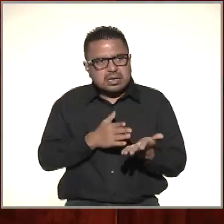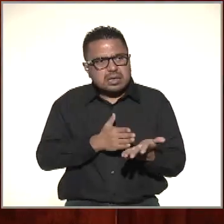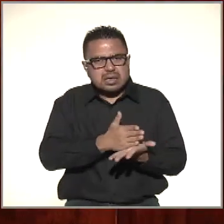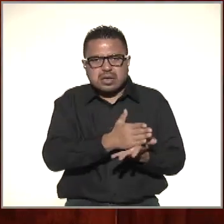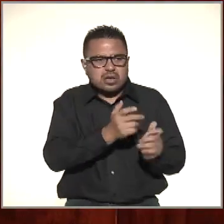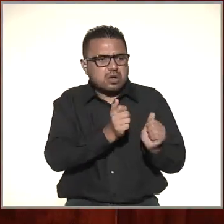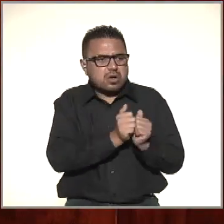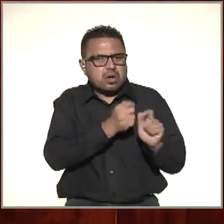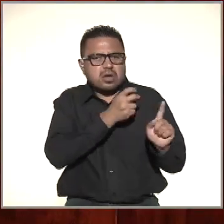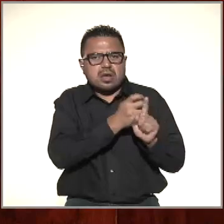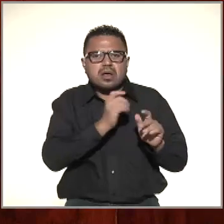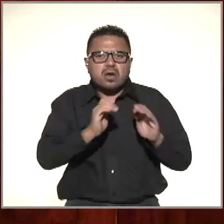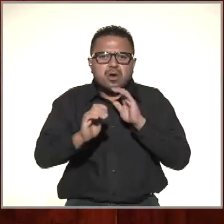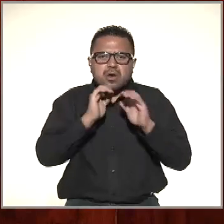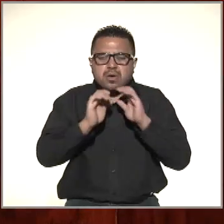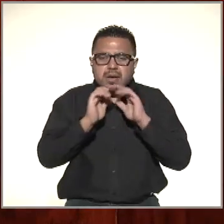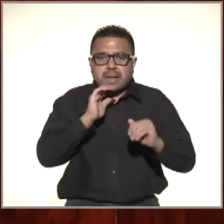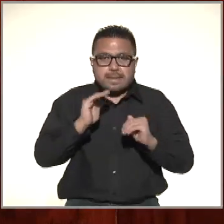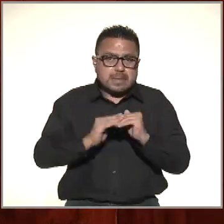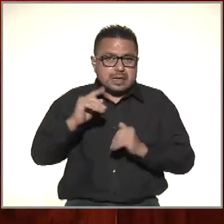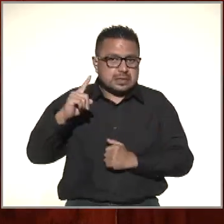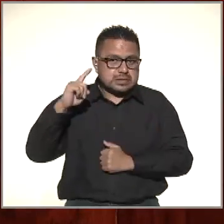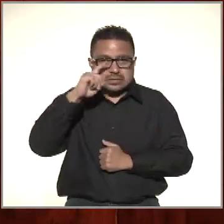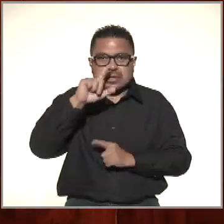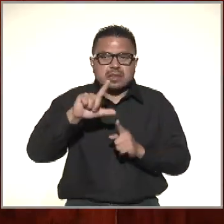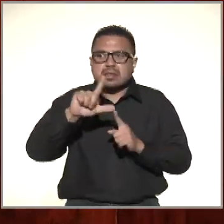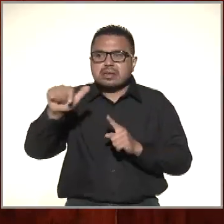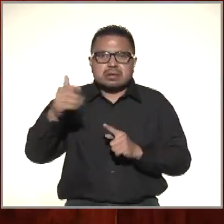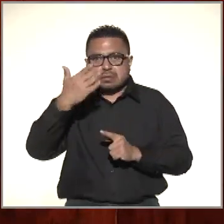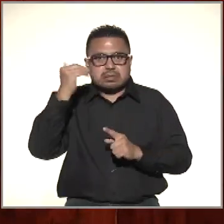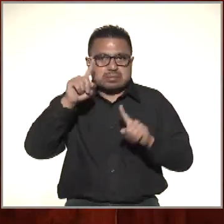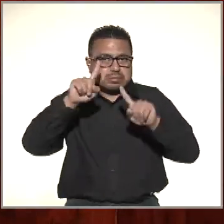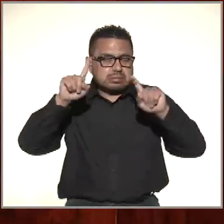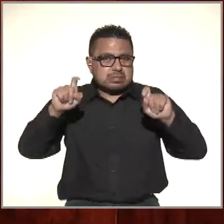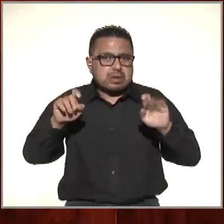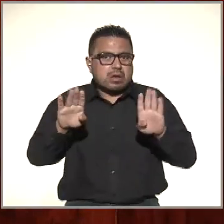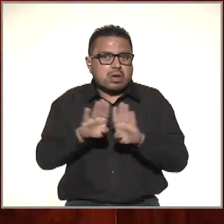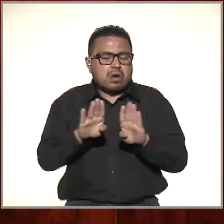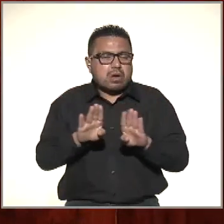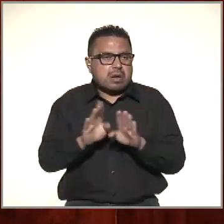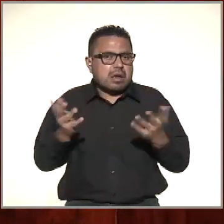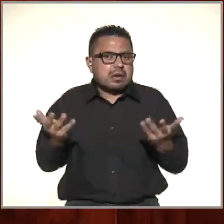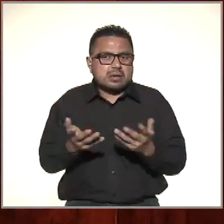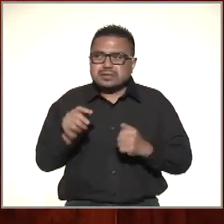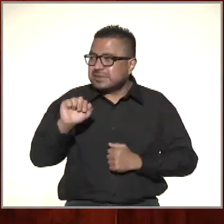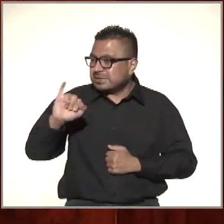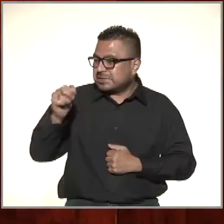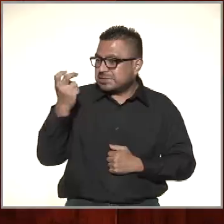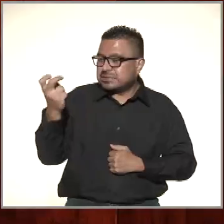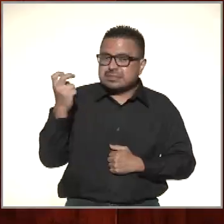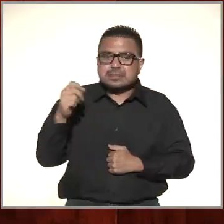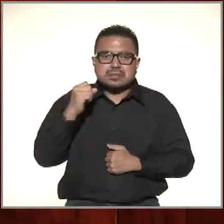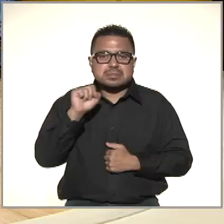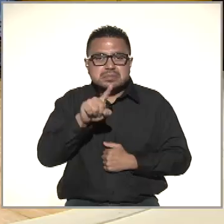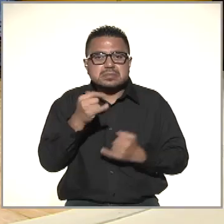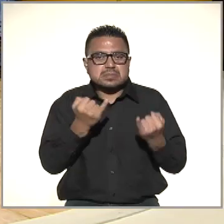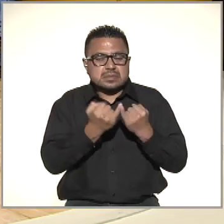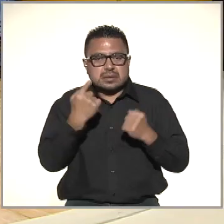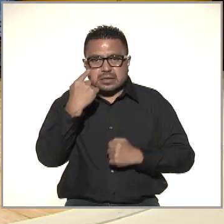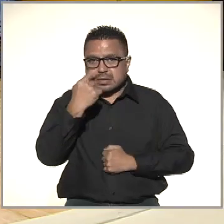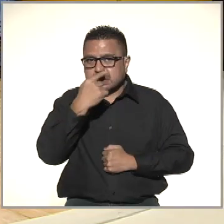en esta comunicación difícil, claro, que después ya no sé ni cómo desenredar. Exactamente, ahora con las miradas también podemos